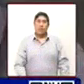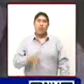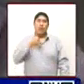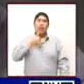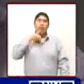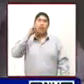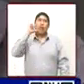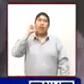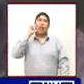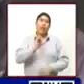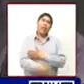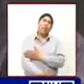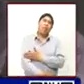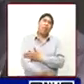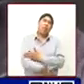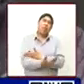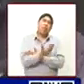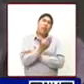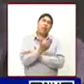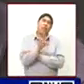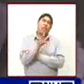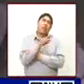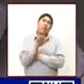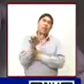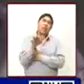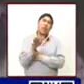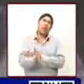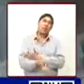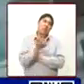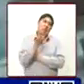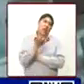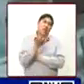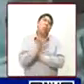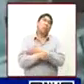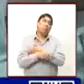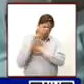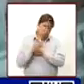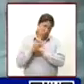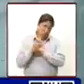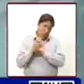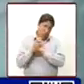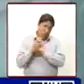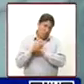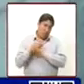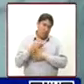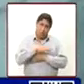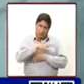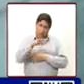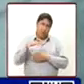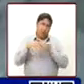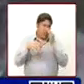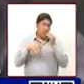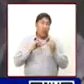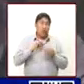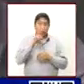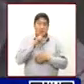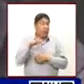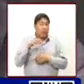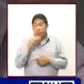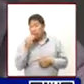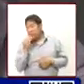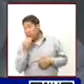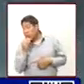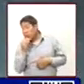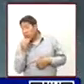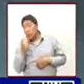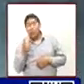Ayer en la madrugada, a 3:30, 4 me han robado mi movilidad. Antes horas, a las 3:30 me he levantado y mirado, el auto